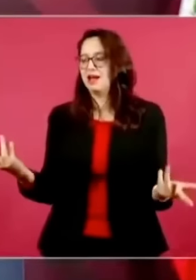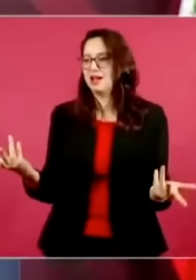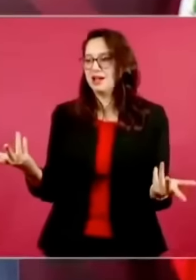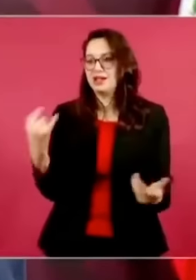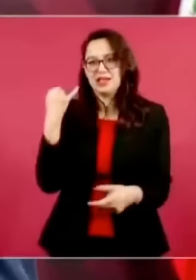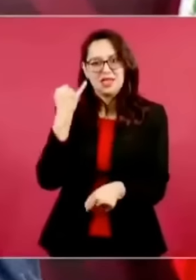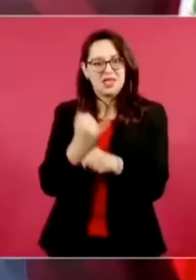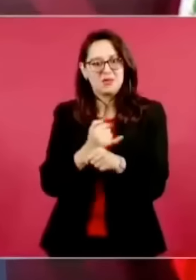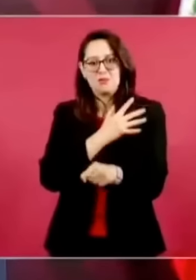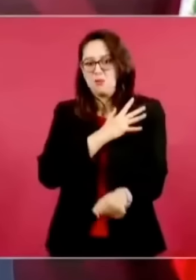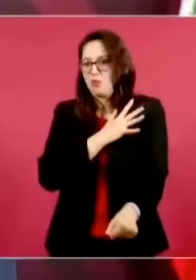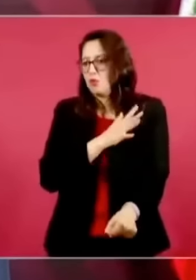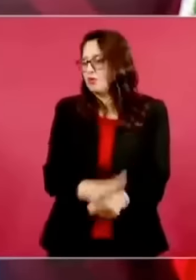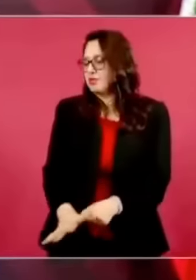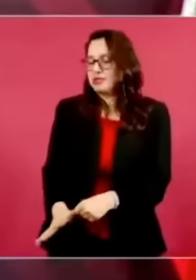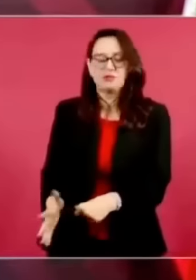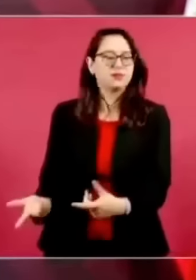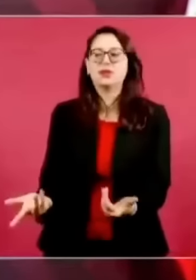por lo menos,